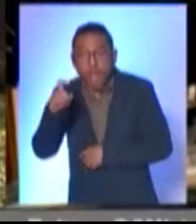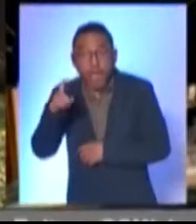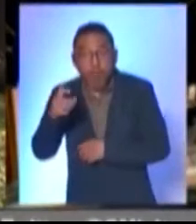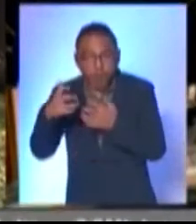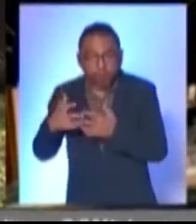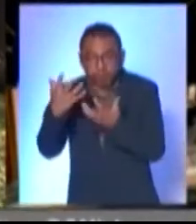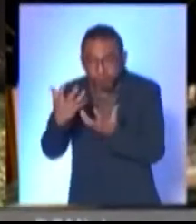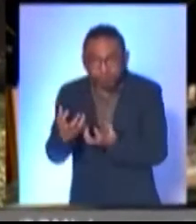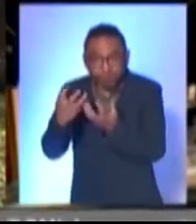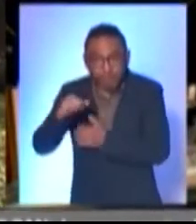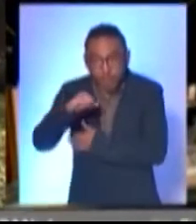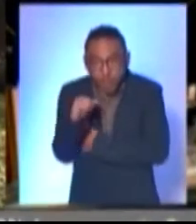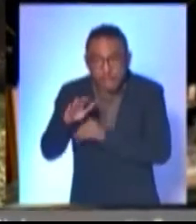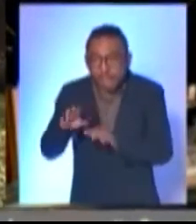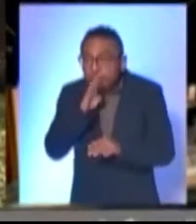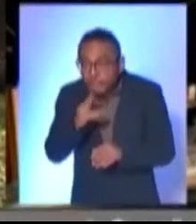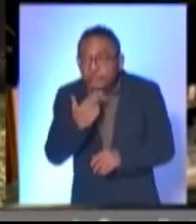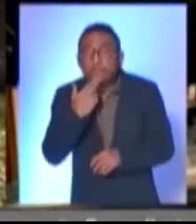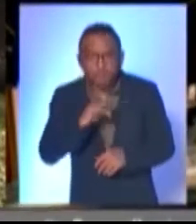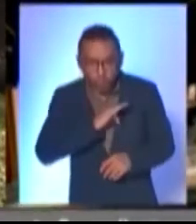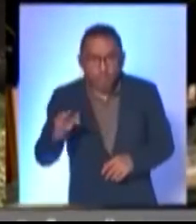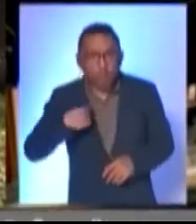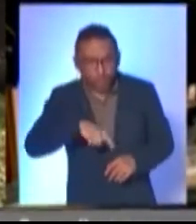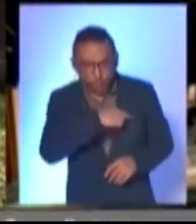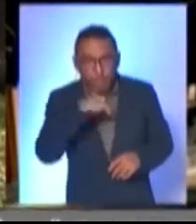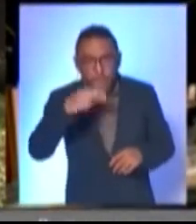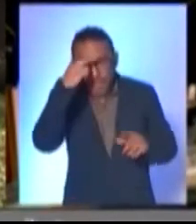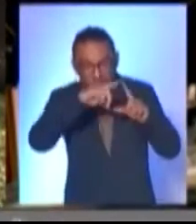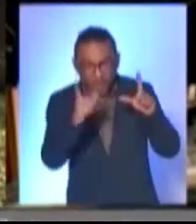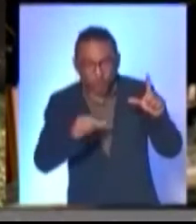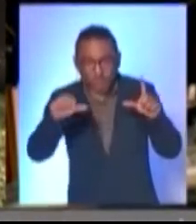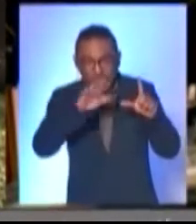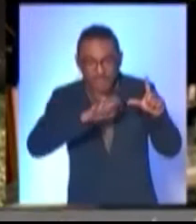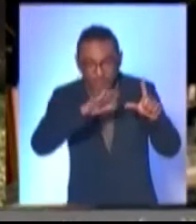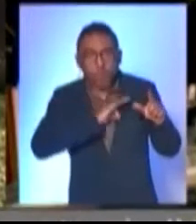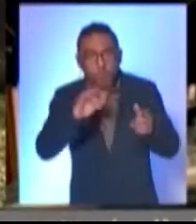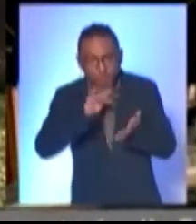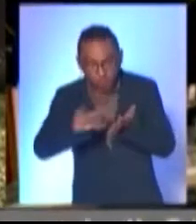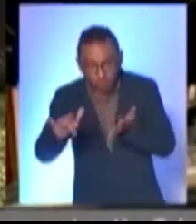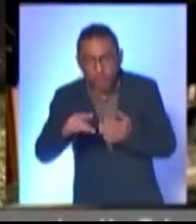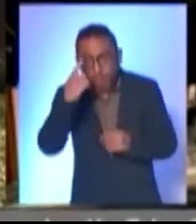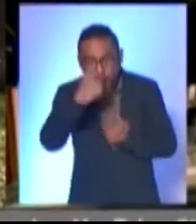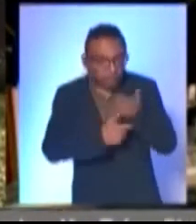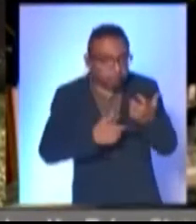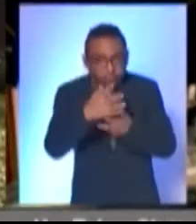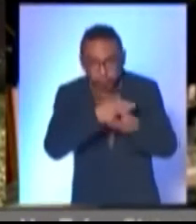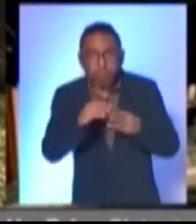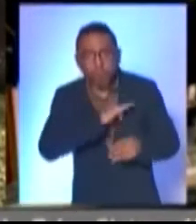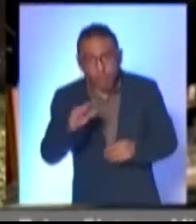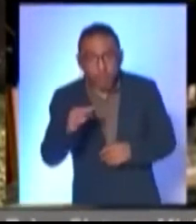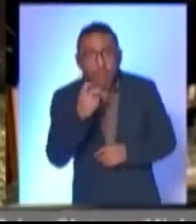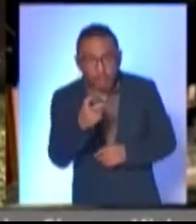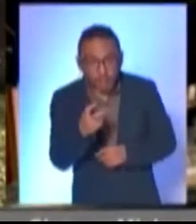poder apoyar el centro de México en todo su desarrollo económico, y esto lo podemos convertir en